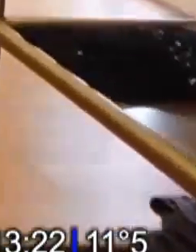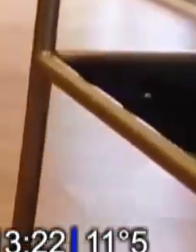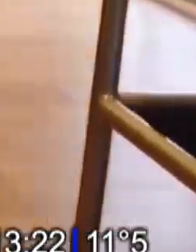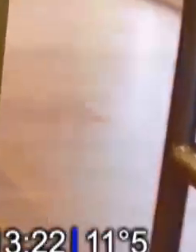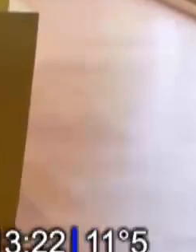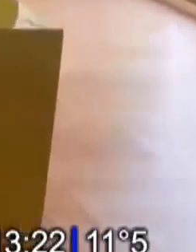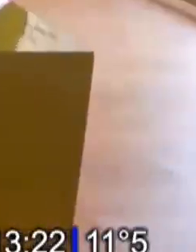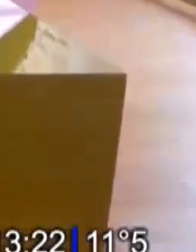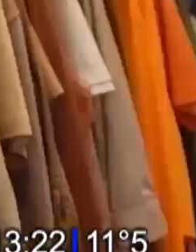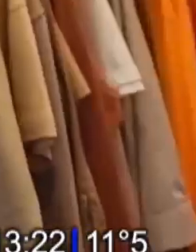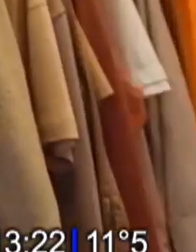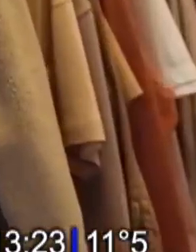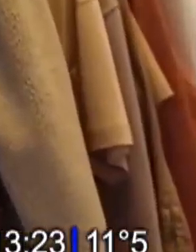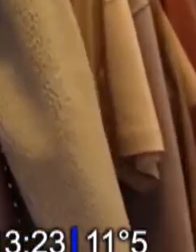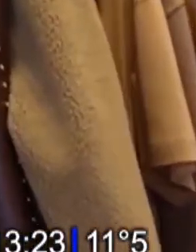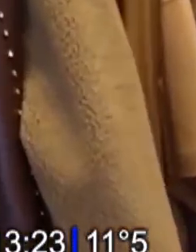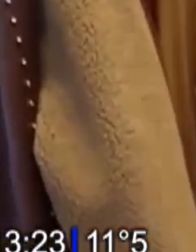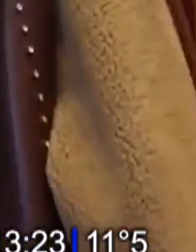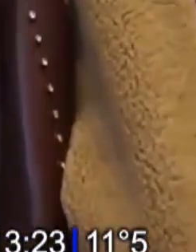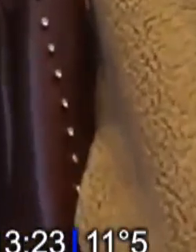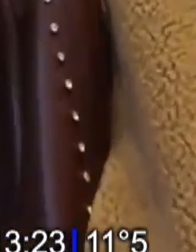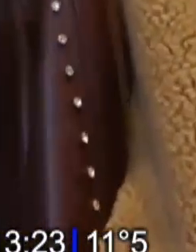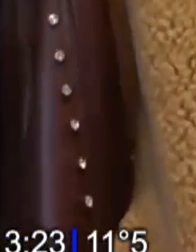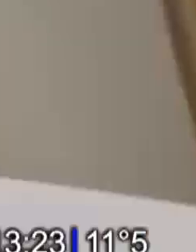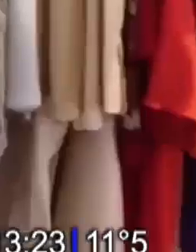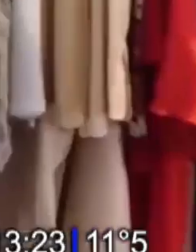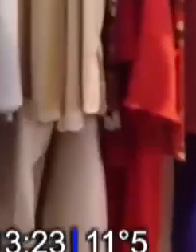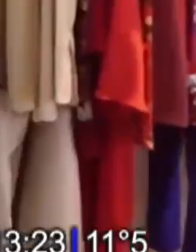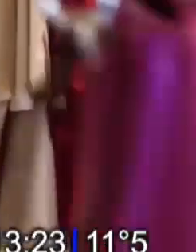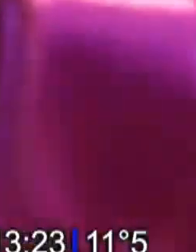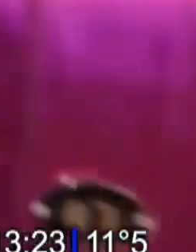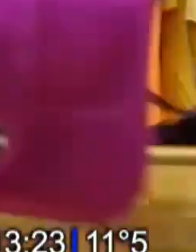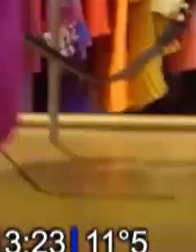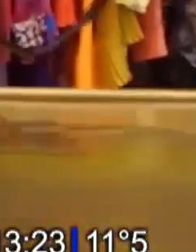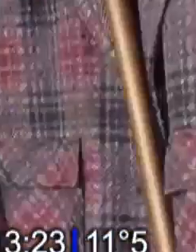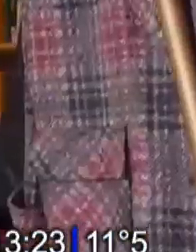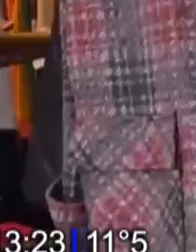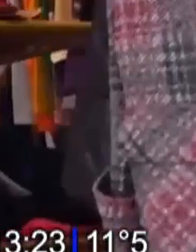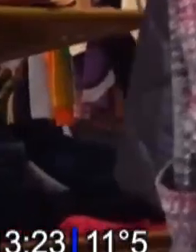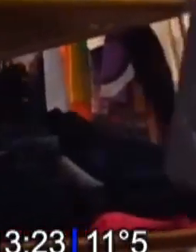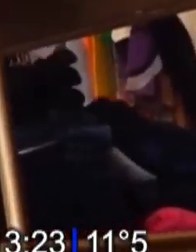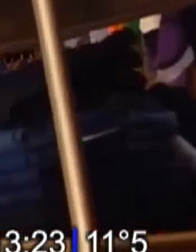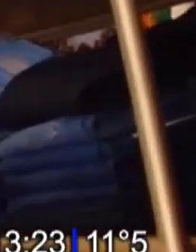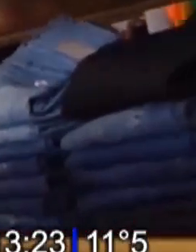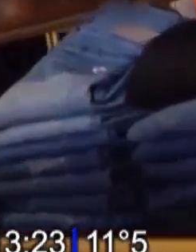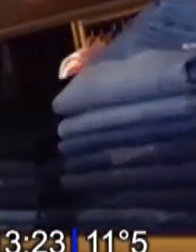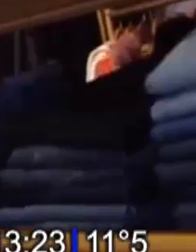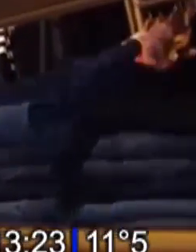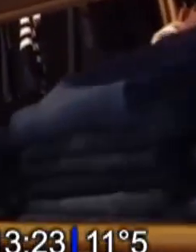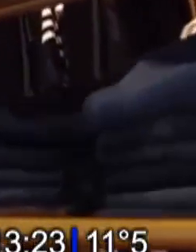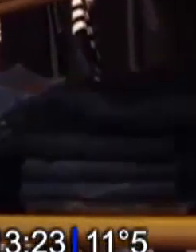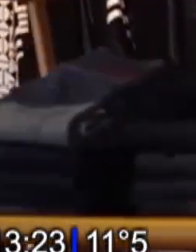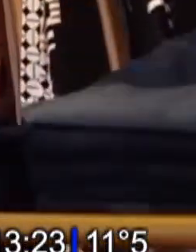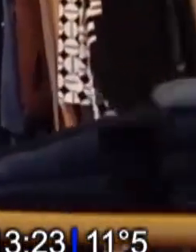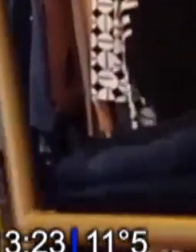Anacleta ya está liquidando. Percheros a precios especiales, 2x1 en prendas. Además, descubrí los adelantos